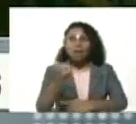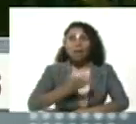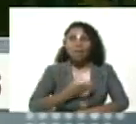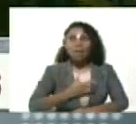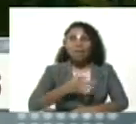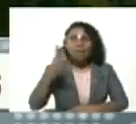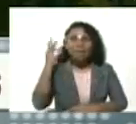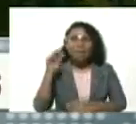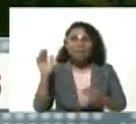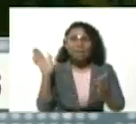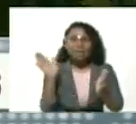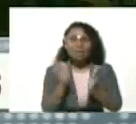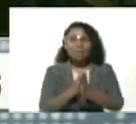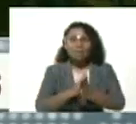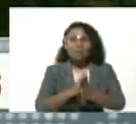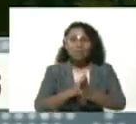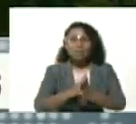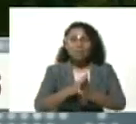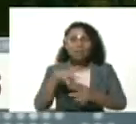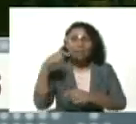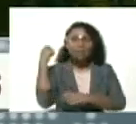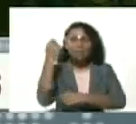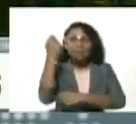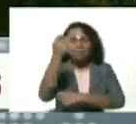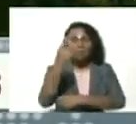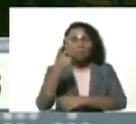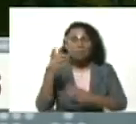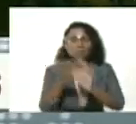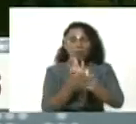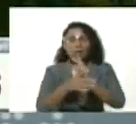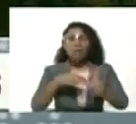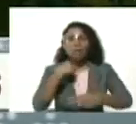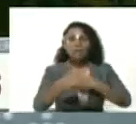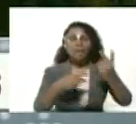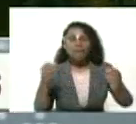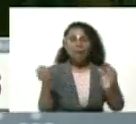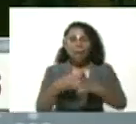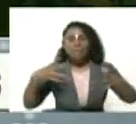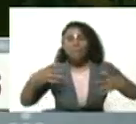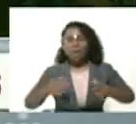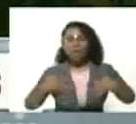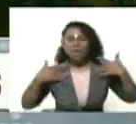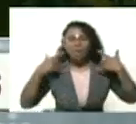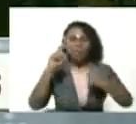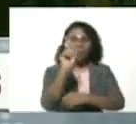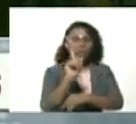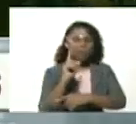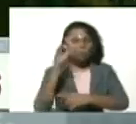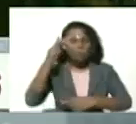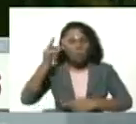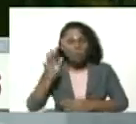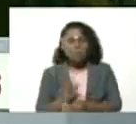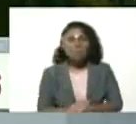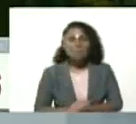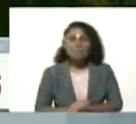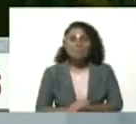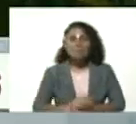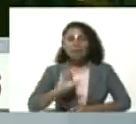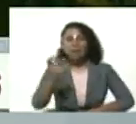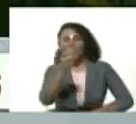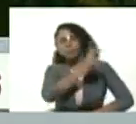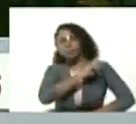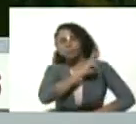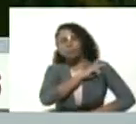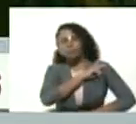San Fernando, Ofelia Padrón, la vocera de la comunidad Campo Alegre 1, Ariceli Mirabal, y el general de